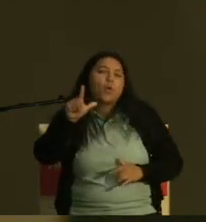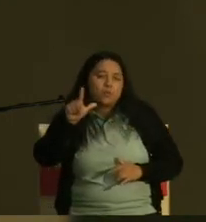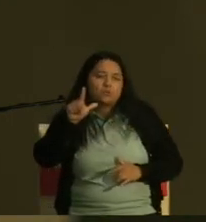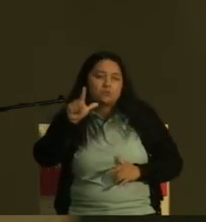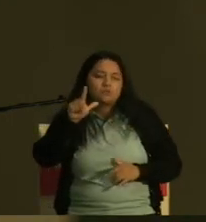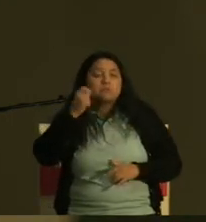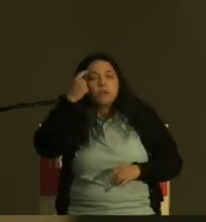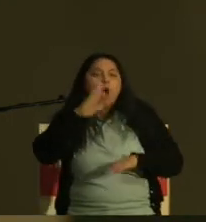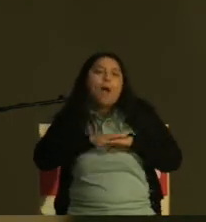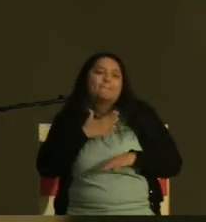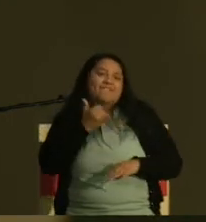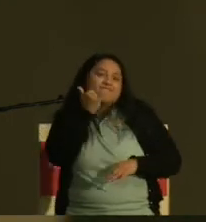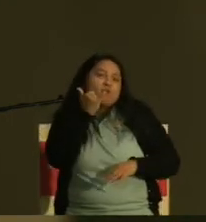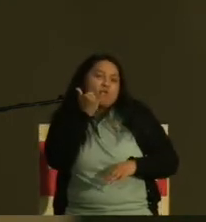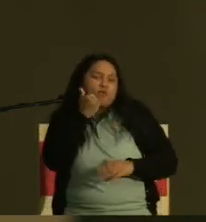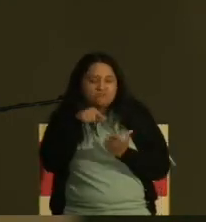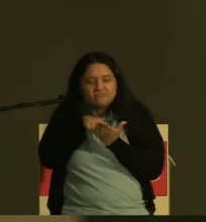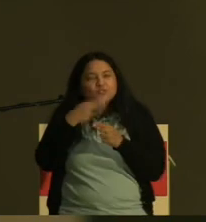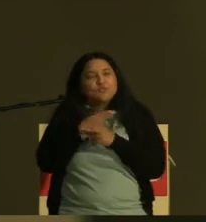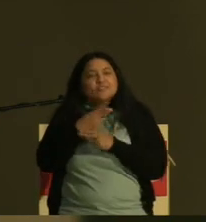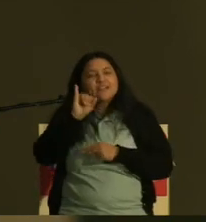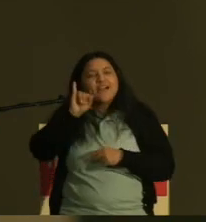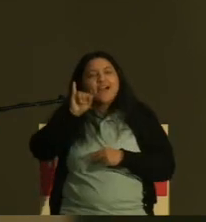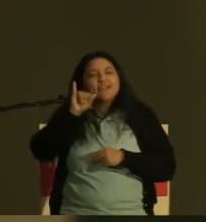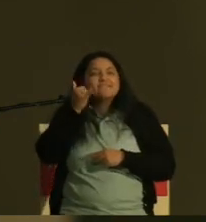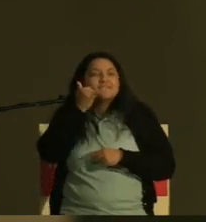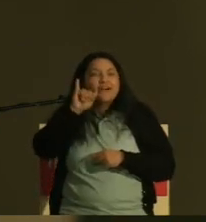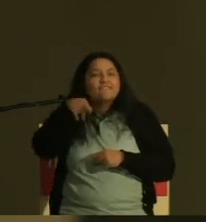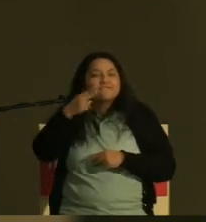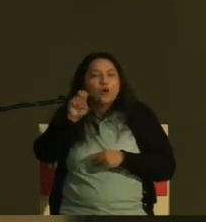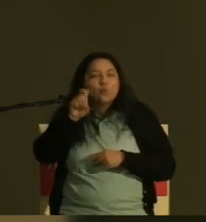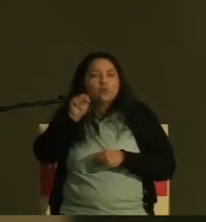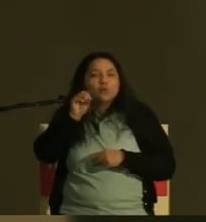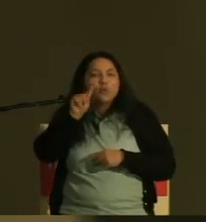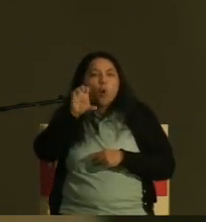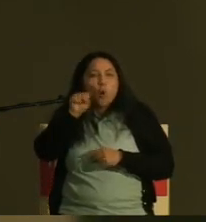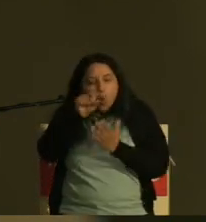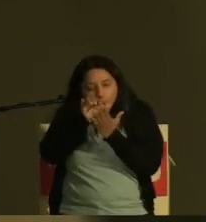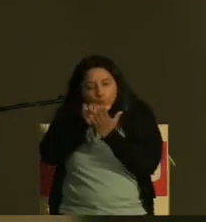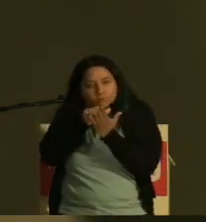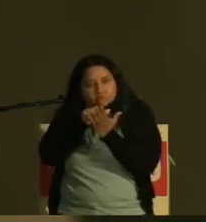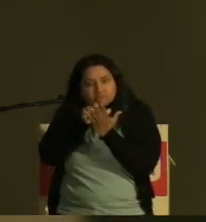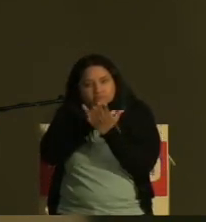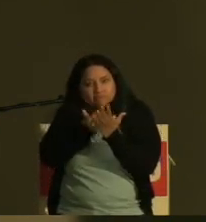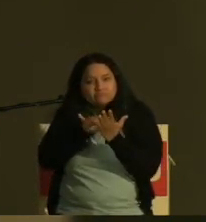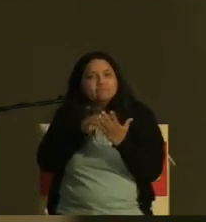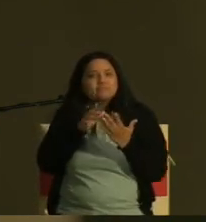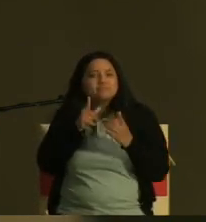celular, en mis notas del iPhone, que tengo también una habilidad muy grande con este dedo y rapidísimo